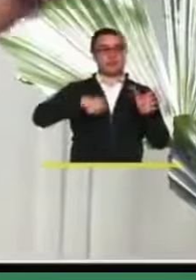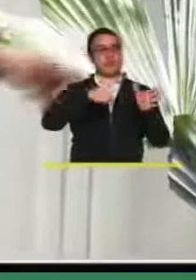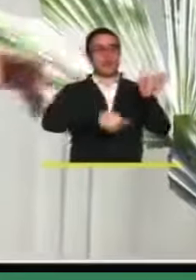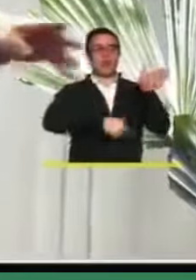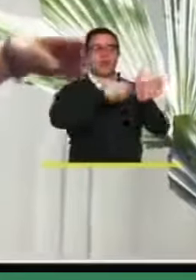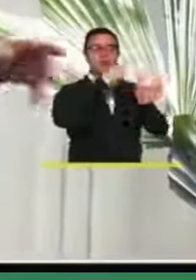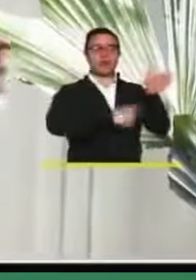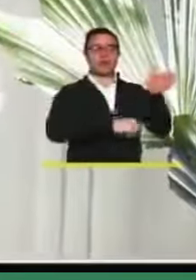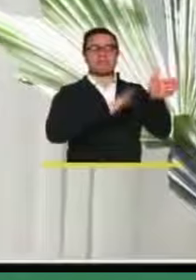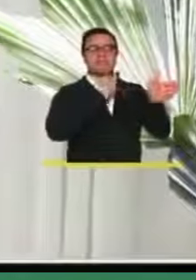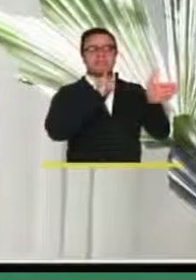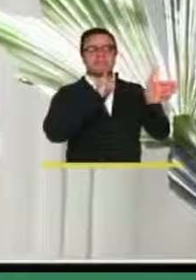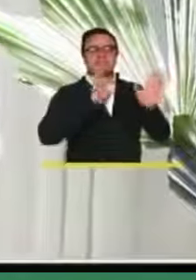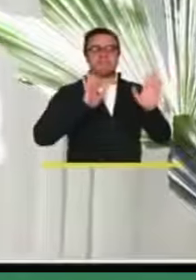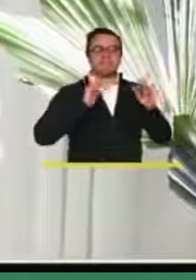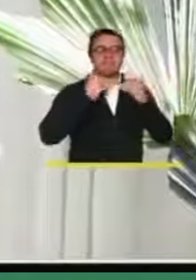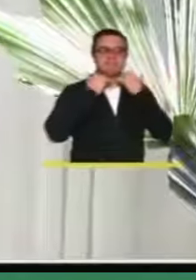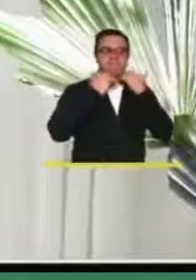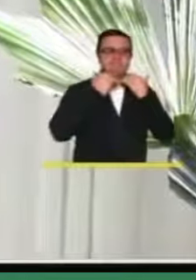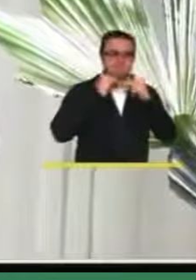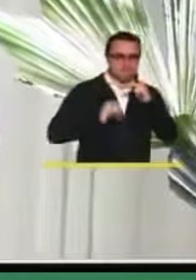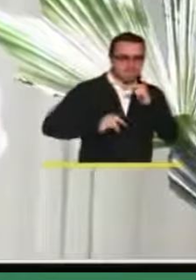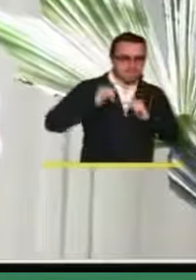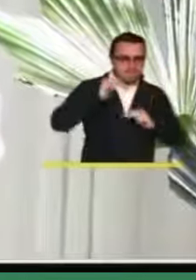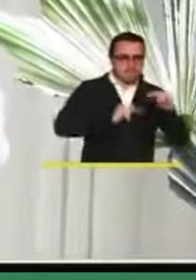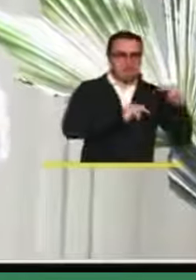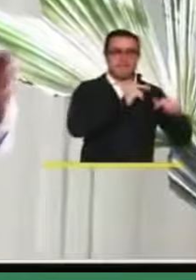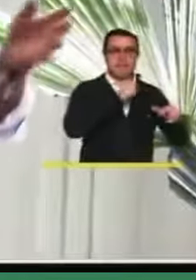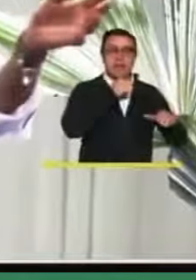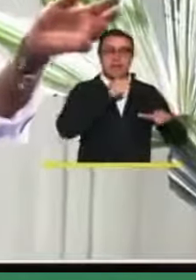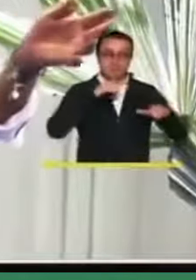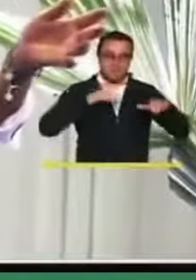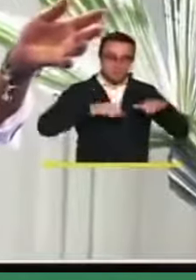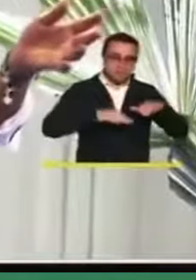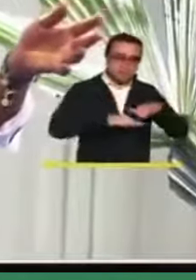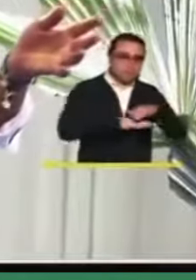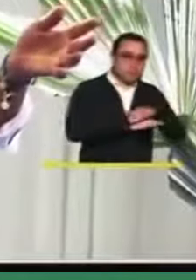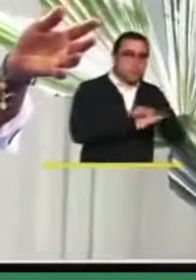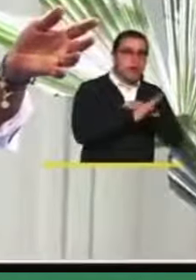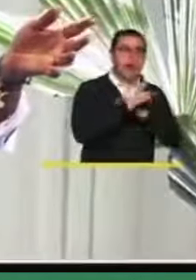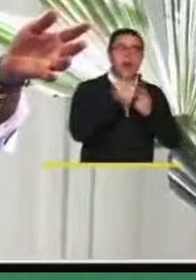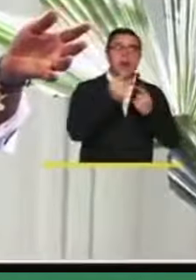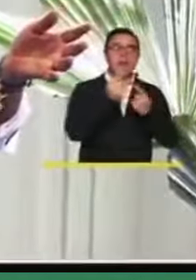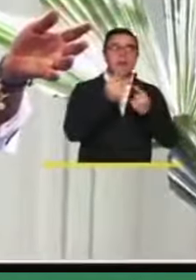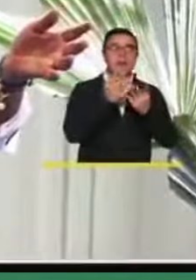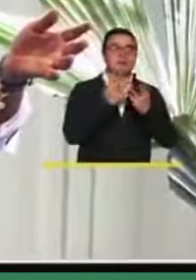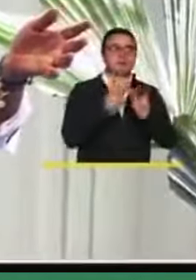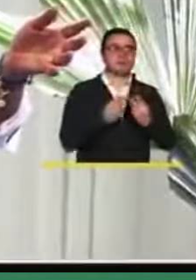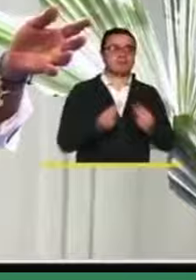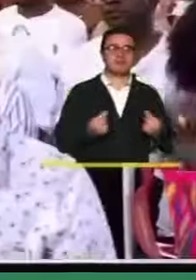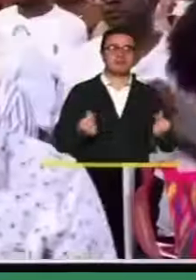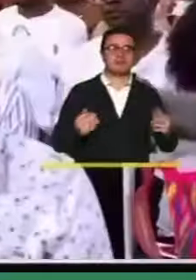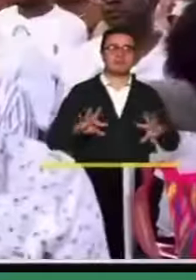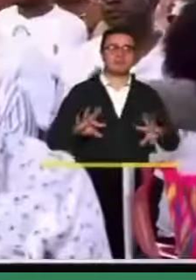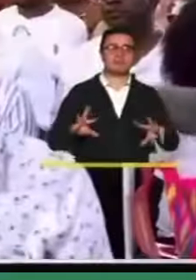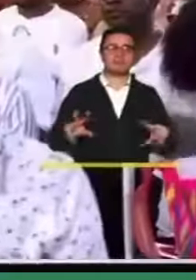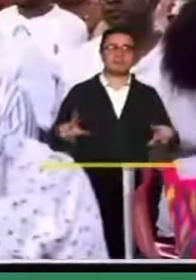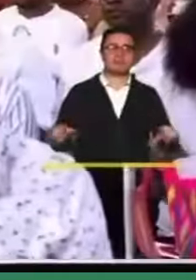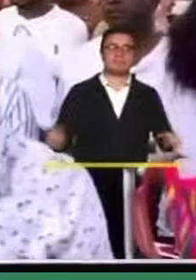contrataron no sé a quién para hacer el acueducto y la plata desapareció.